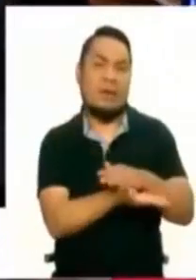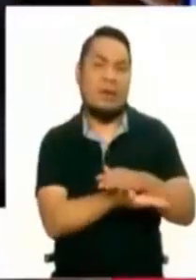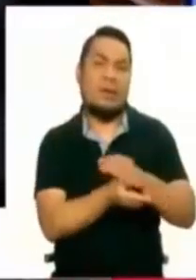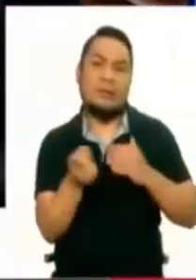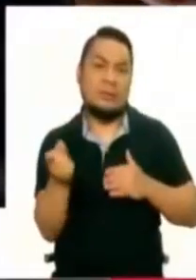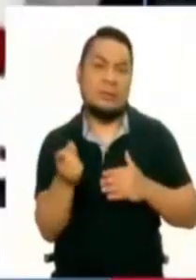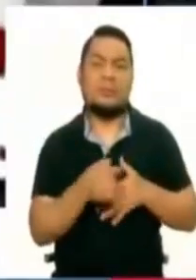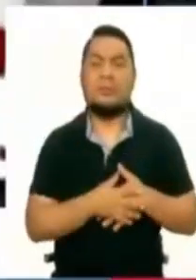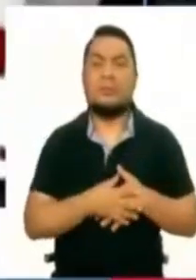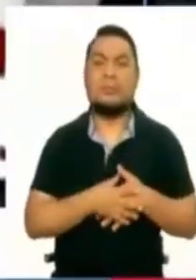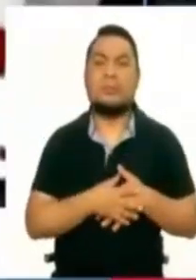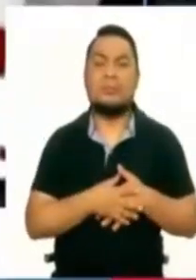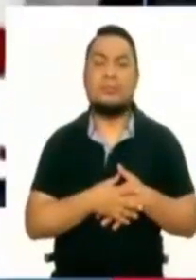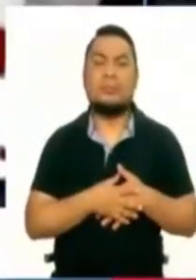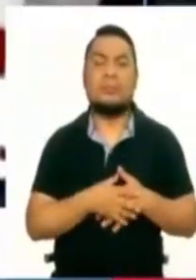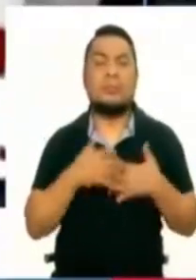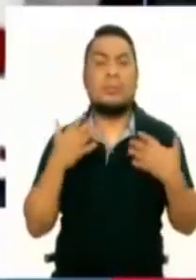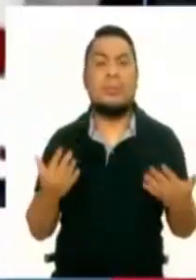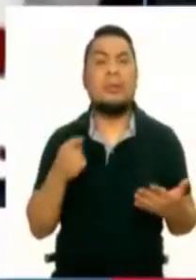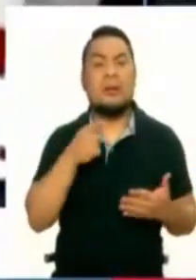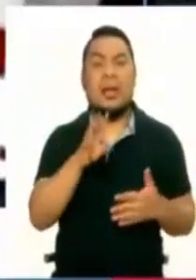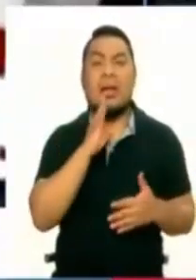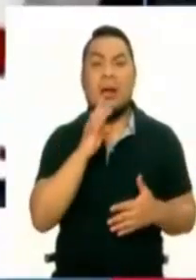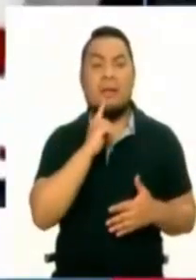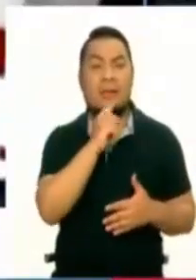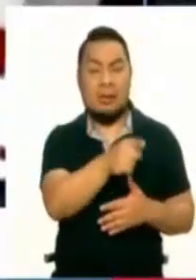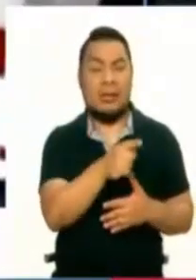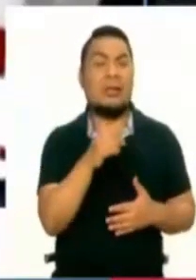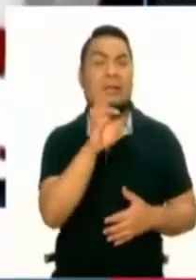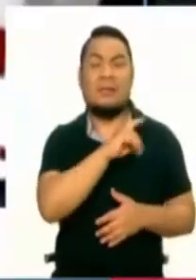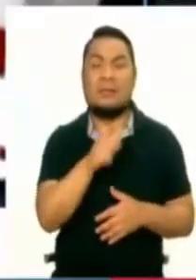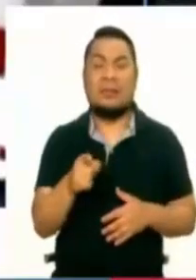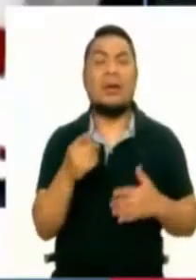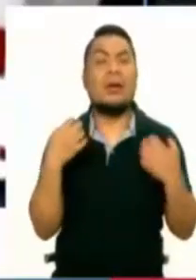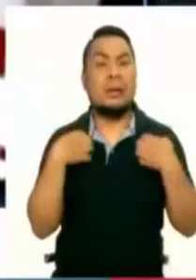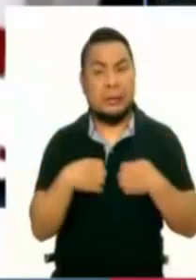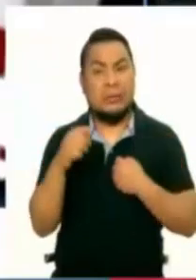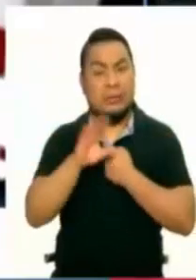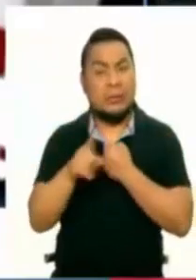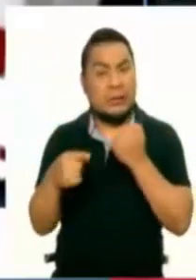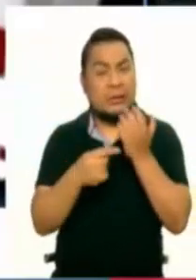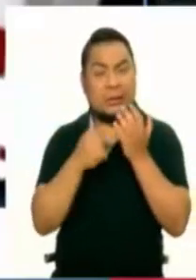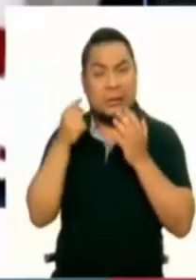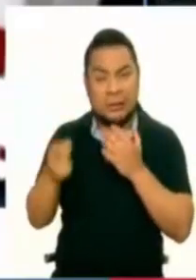nuestro canal, dale muchos likes y lo más importante, comparte nuestra información. Con nosotros será hasta la próxima. Tupananchis Kama.